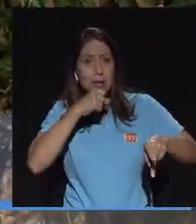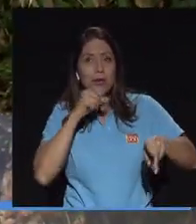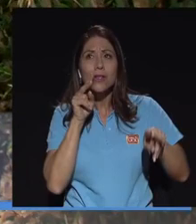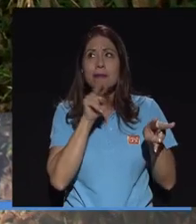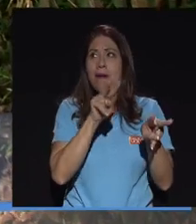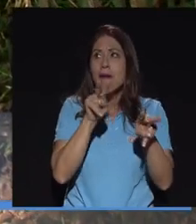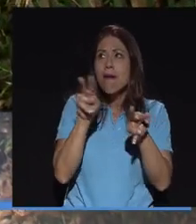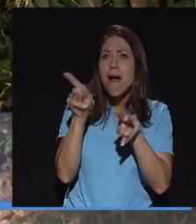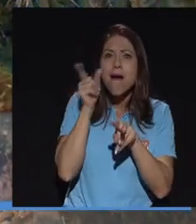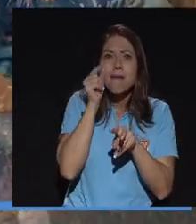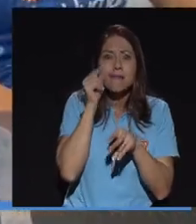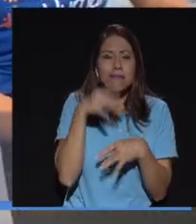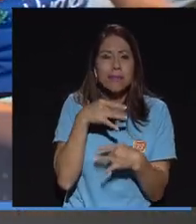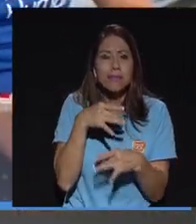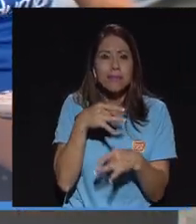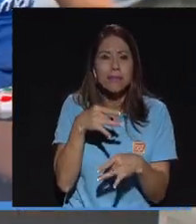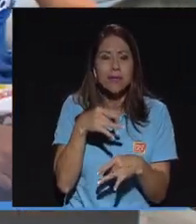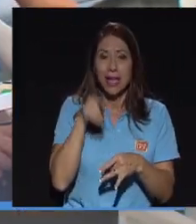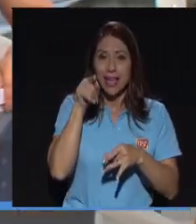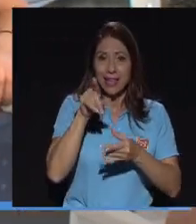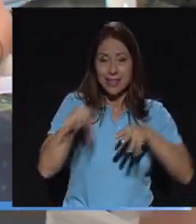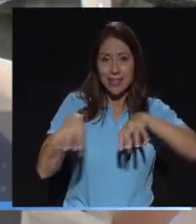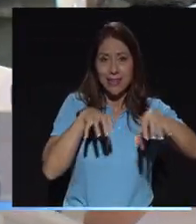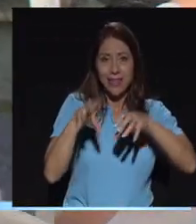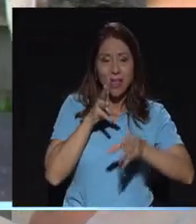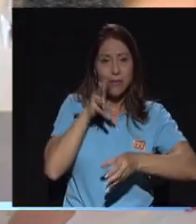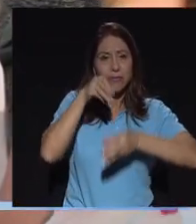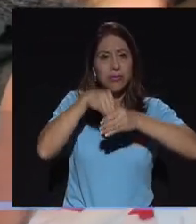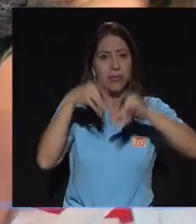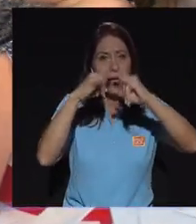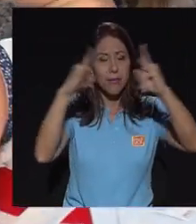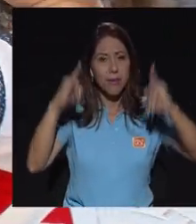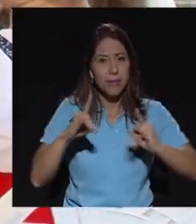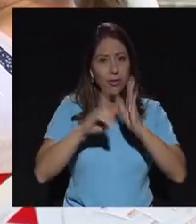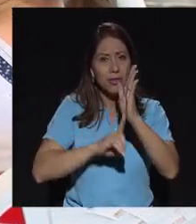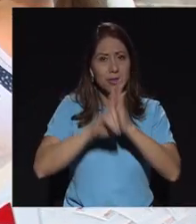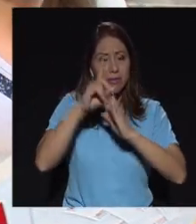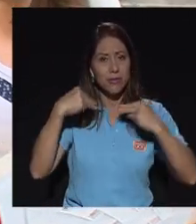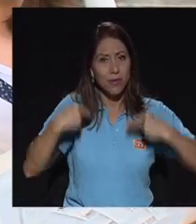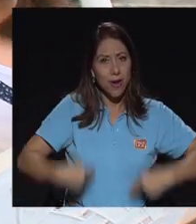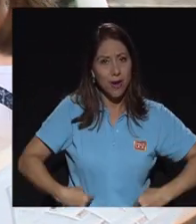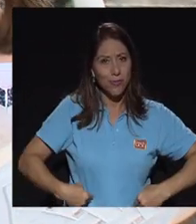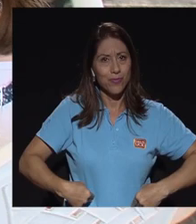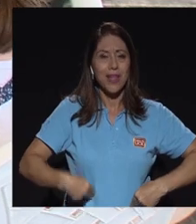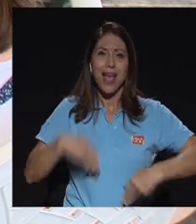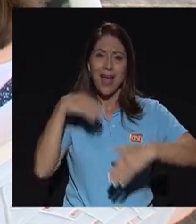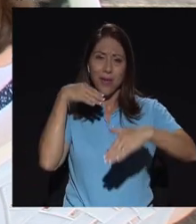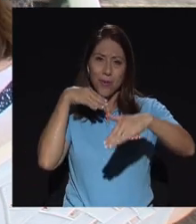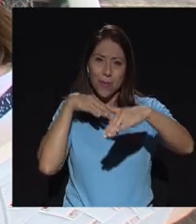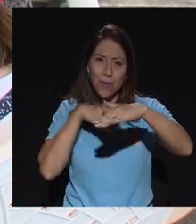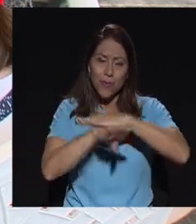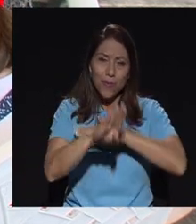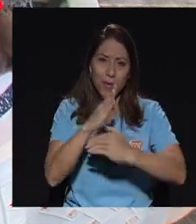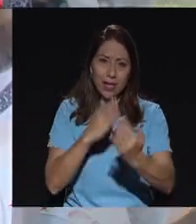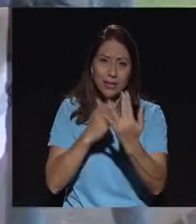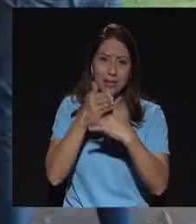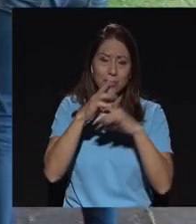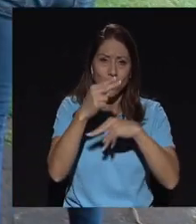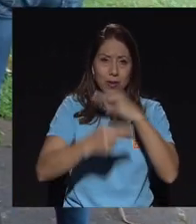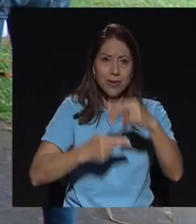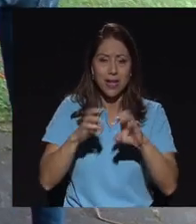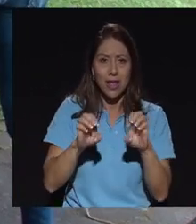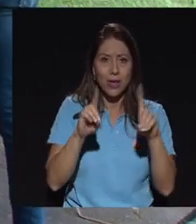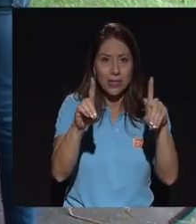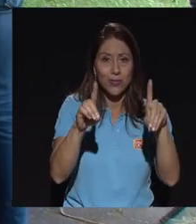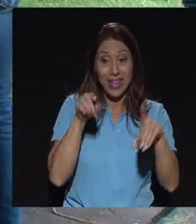personas adultas mayores. Esta actividad es parte de los campamentos de desarrollo humano hacia el acceso universal a la educación, que